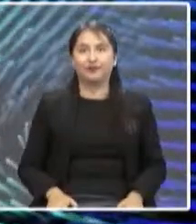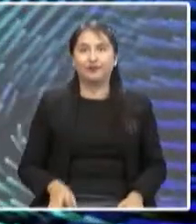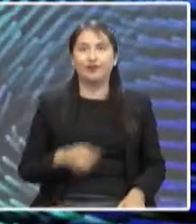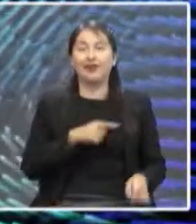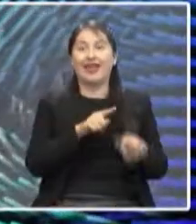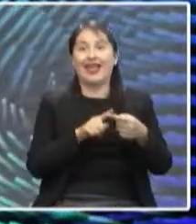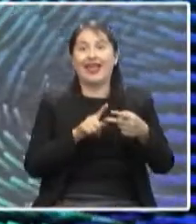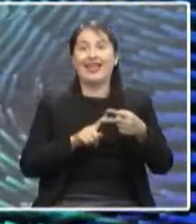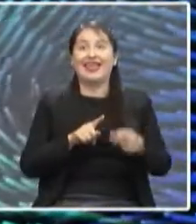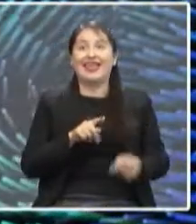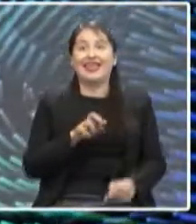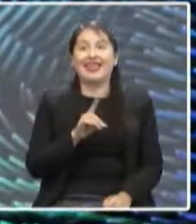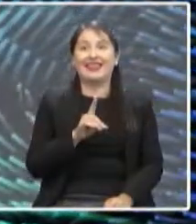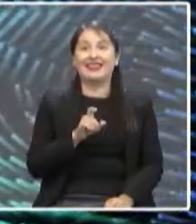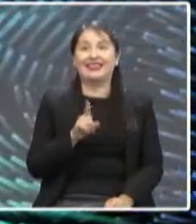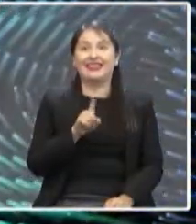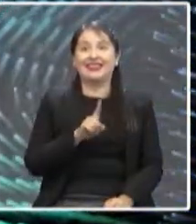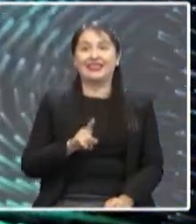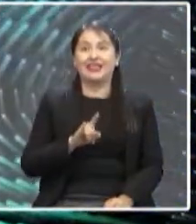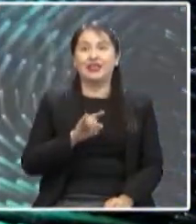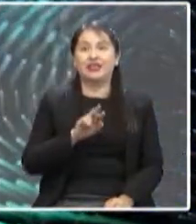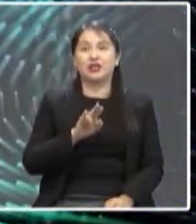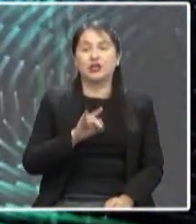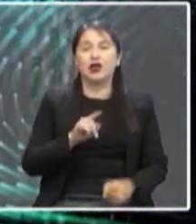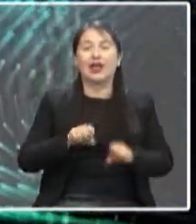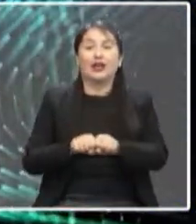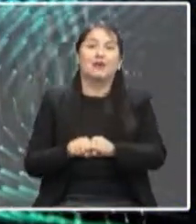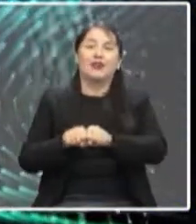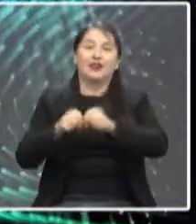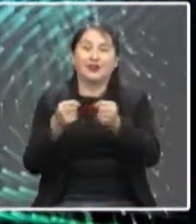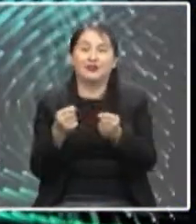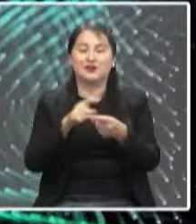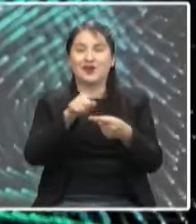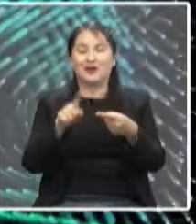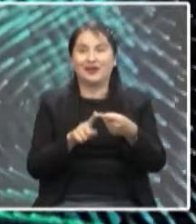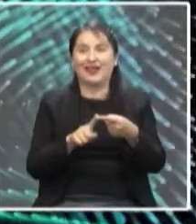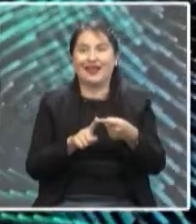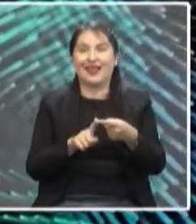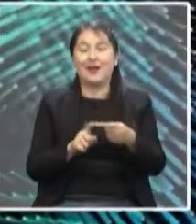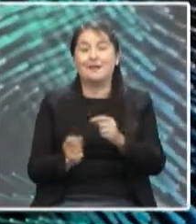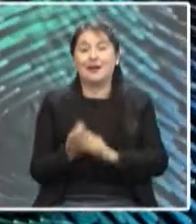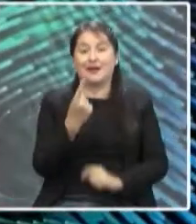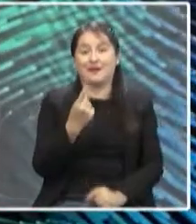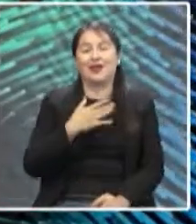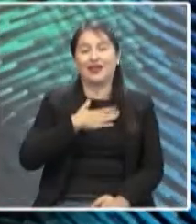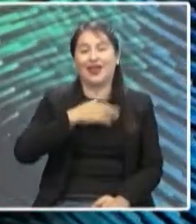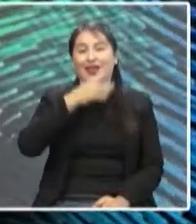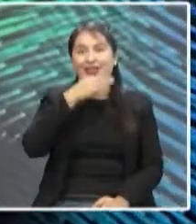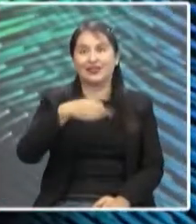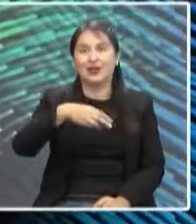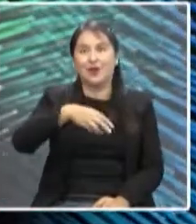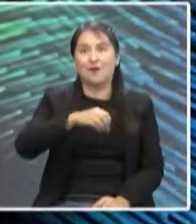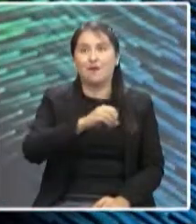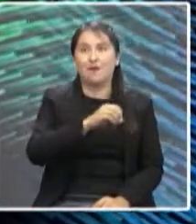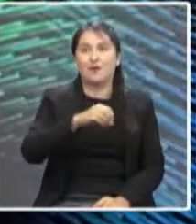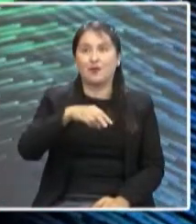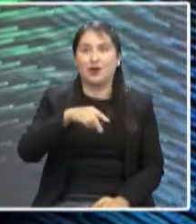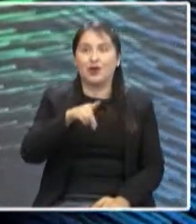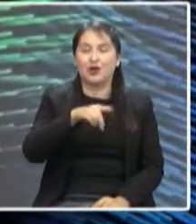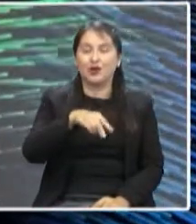de cómo alcanzamos eso a través de la tecnología. Primero, quiero hablar de los moonshots. Yo siempre